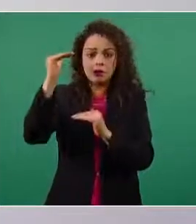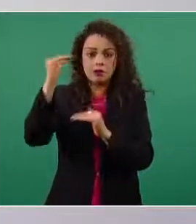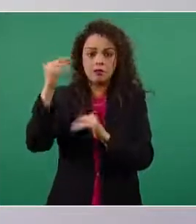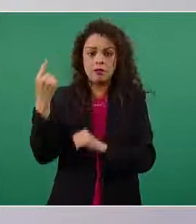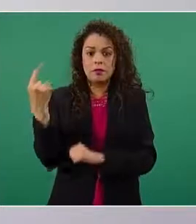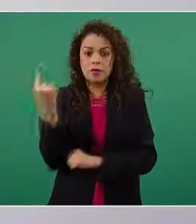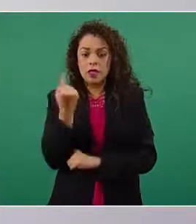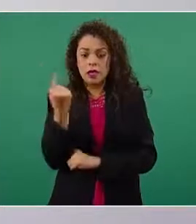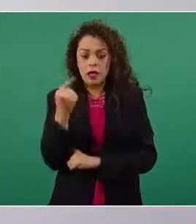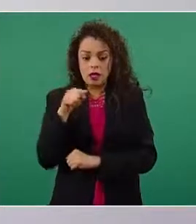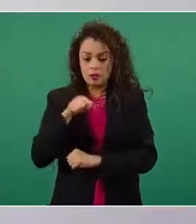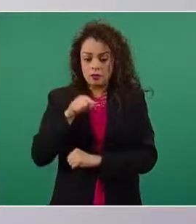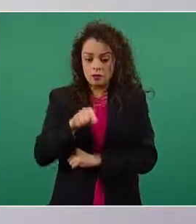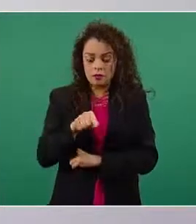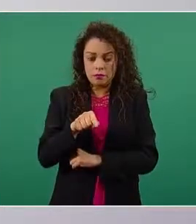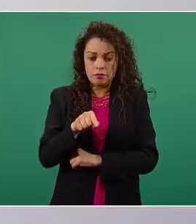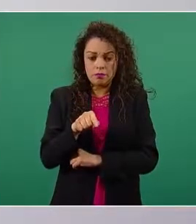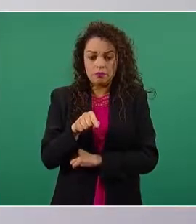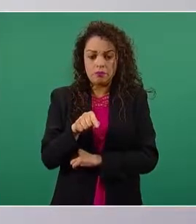del Consejo,